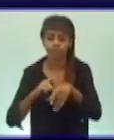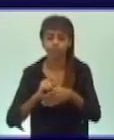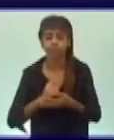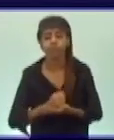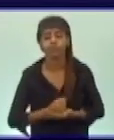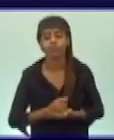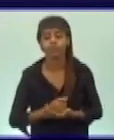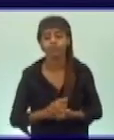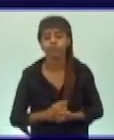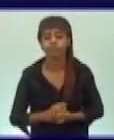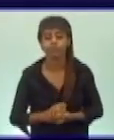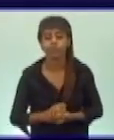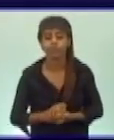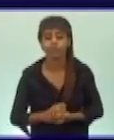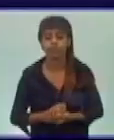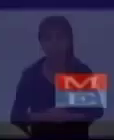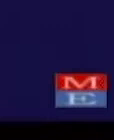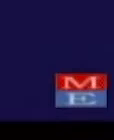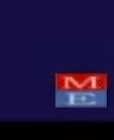que puedan anotar.